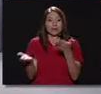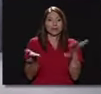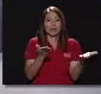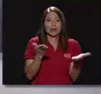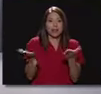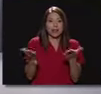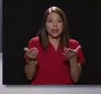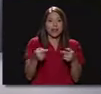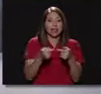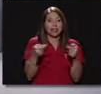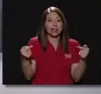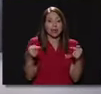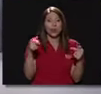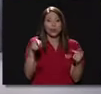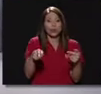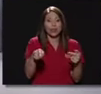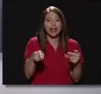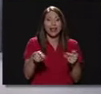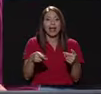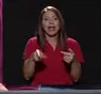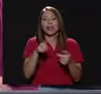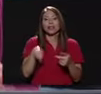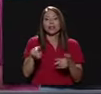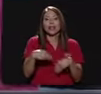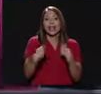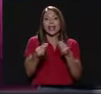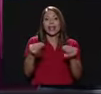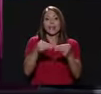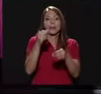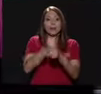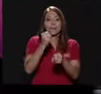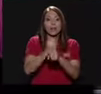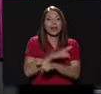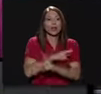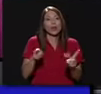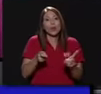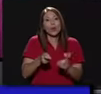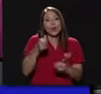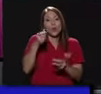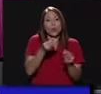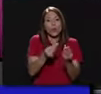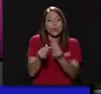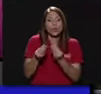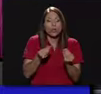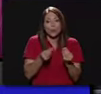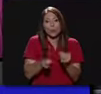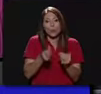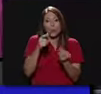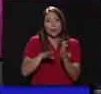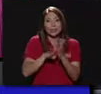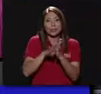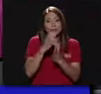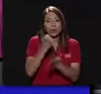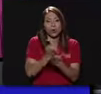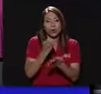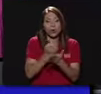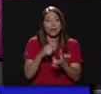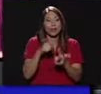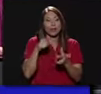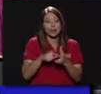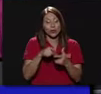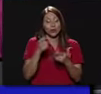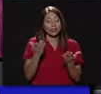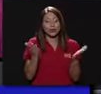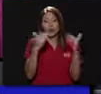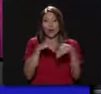sectores que son los que generan más empleo, pero en general son poco productivos y generan, digamos, poco crecimiento económico. Entonces,